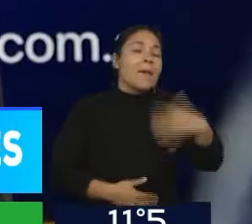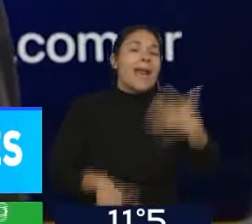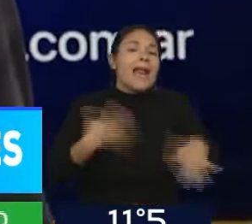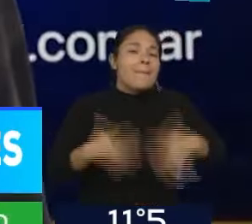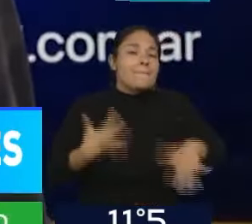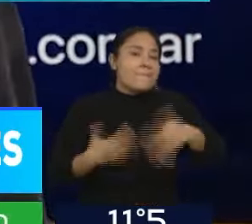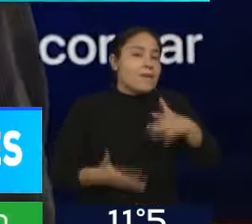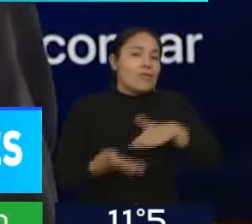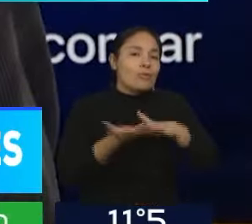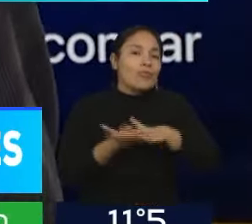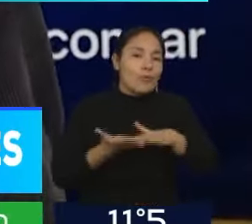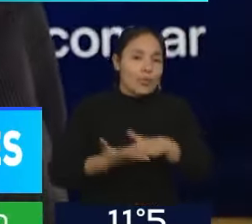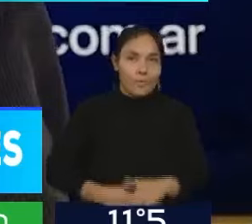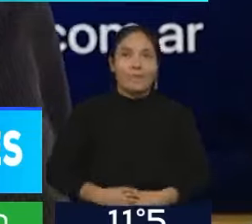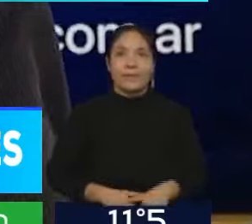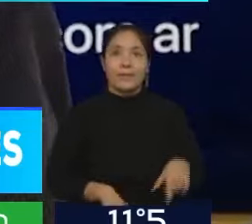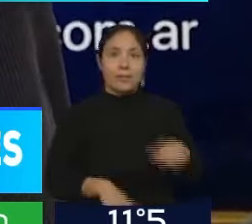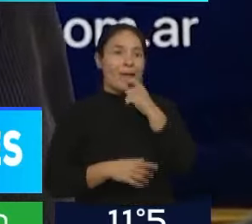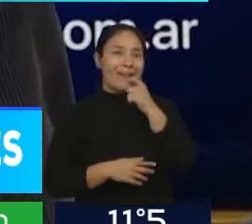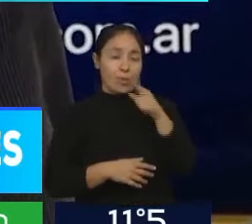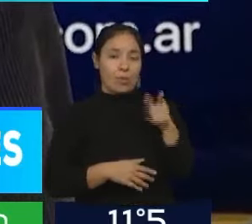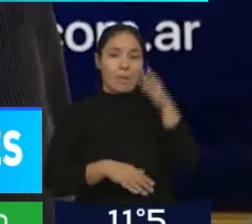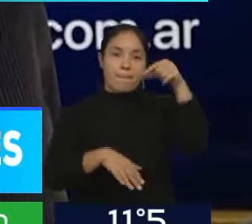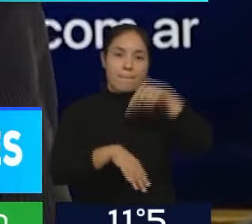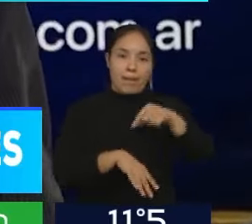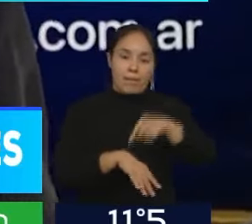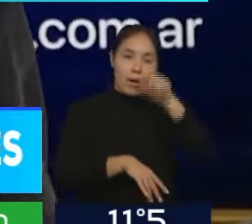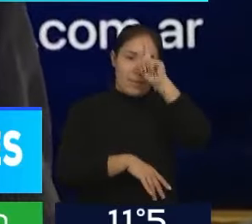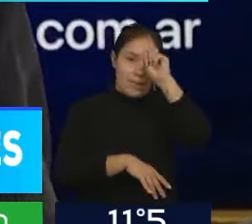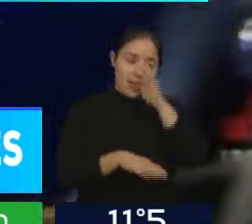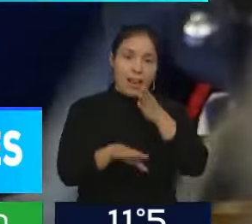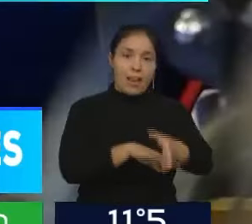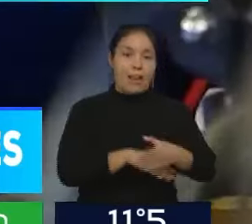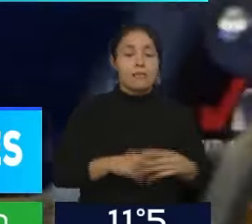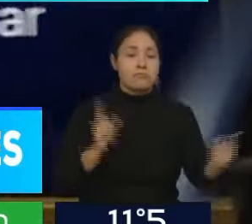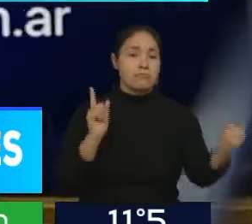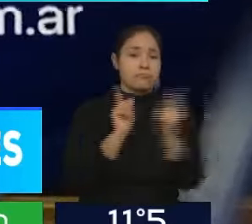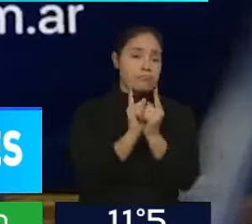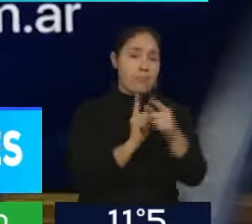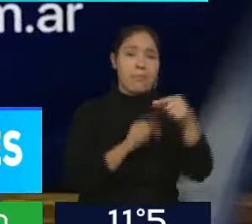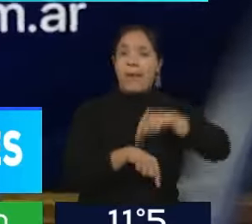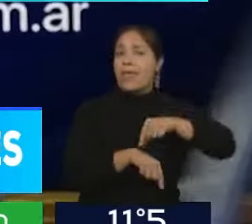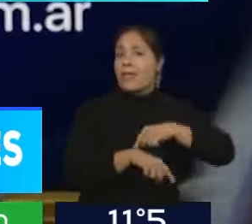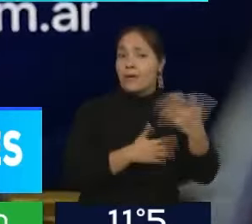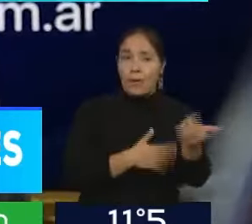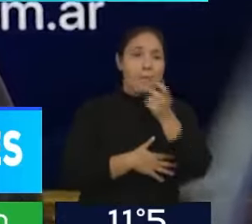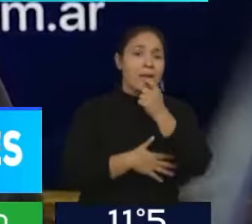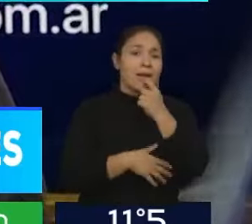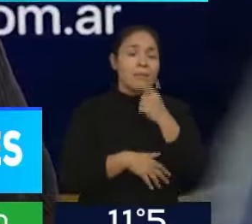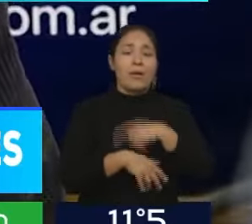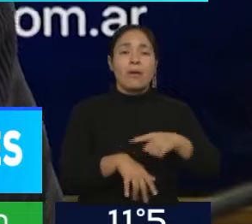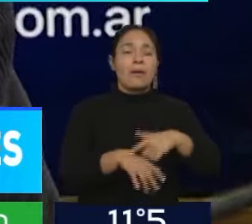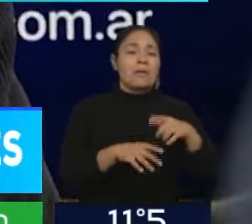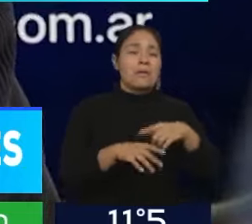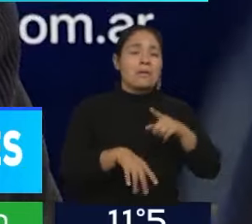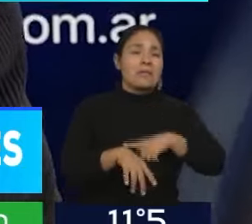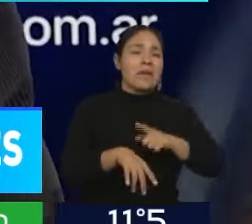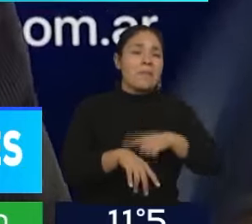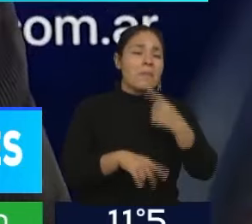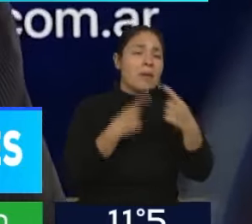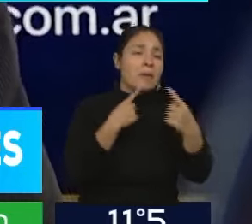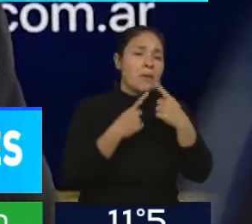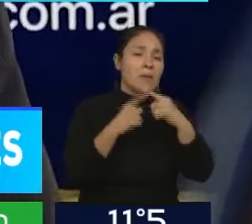Entonces, esas personas, usted cuando va al médico, cuando va al hospital, lo atiende el médico. Si es una cosa menor, está 3 minutos, 5 minutos, le hace